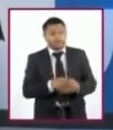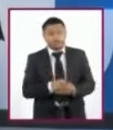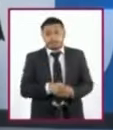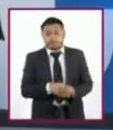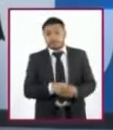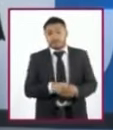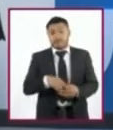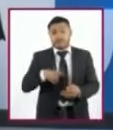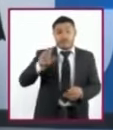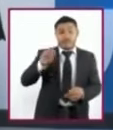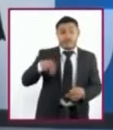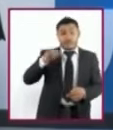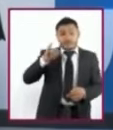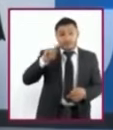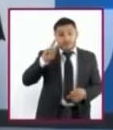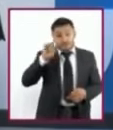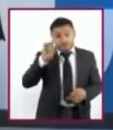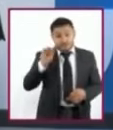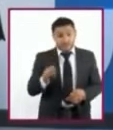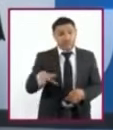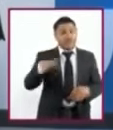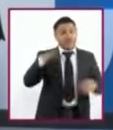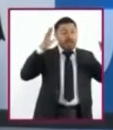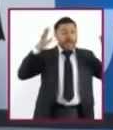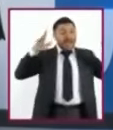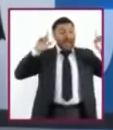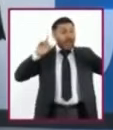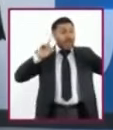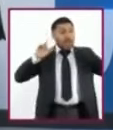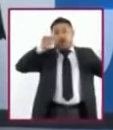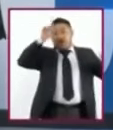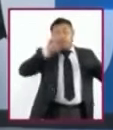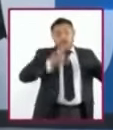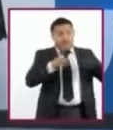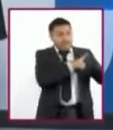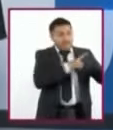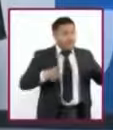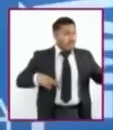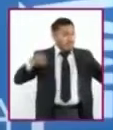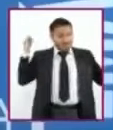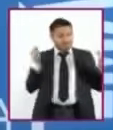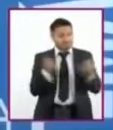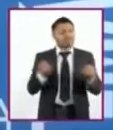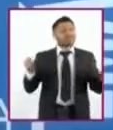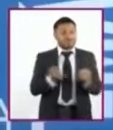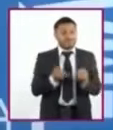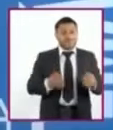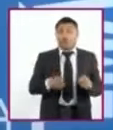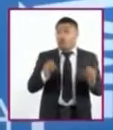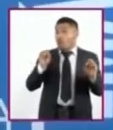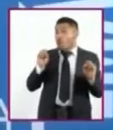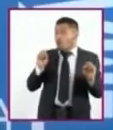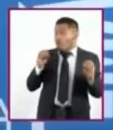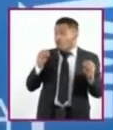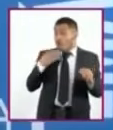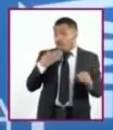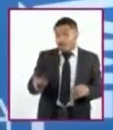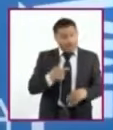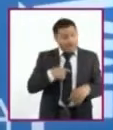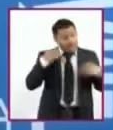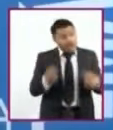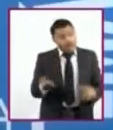Las longitudes de los lados de las figuras simétricas deben tener la misma medida. Muy bien, estoy seguro